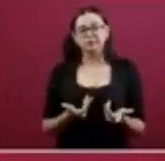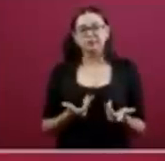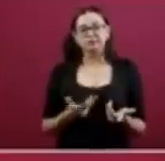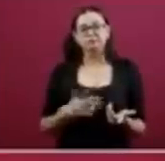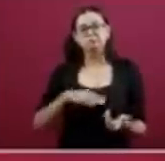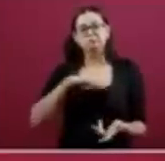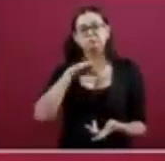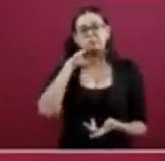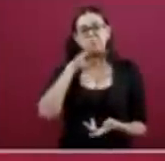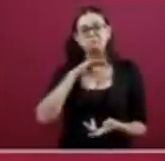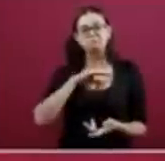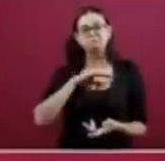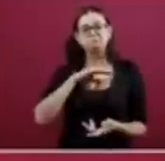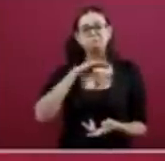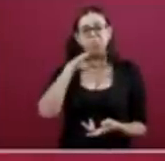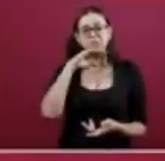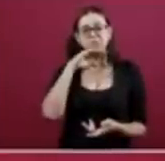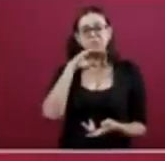ser